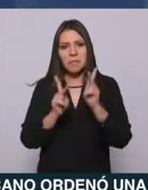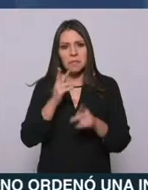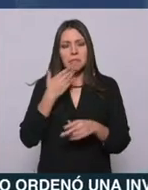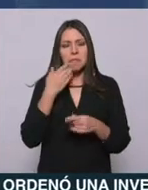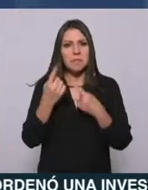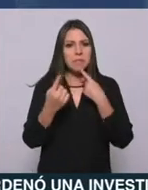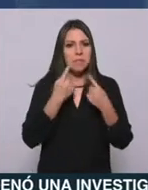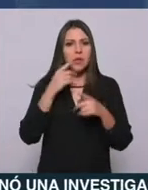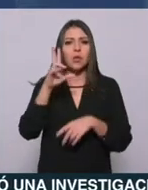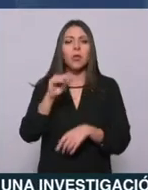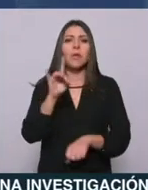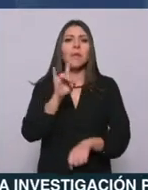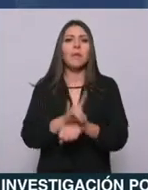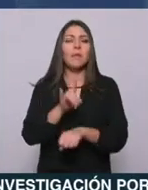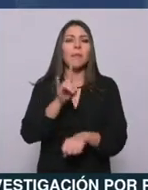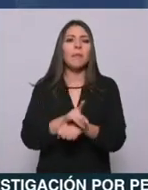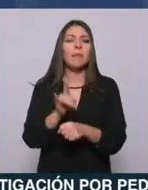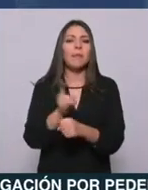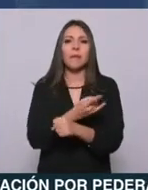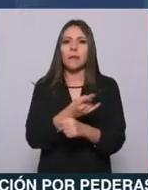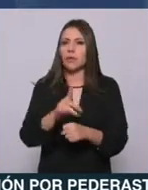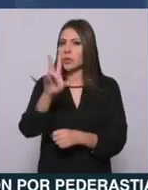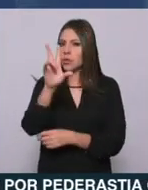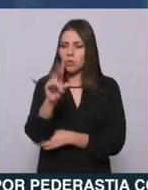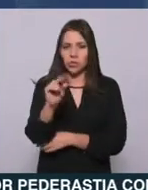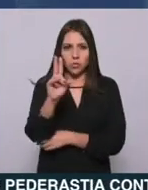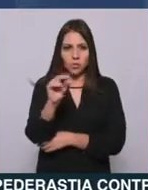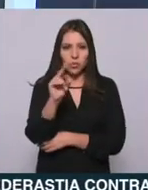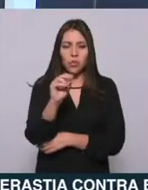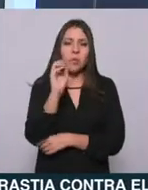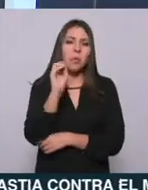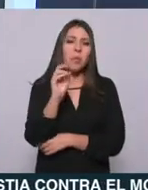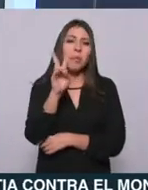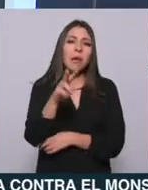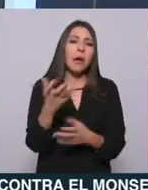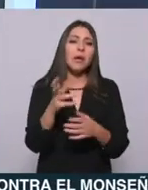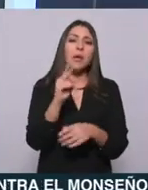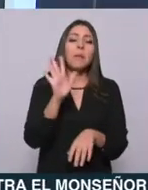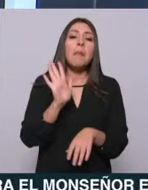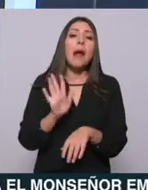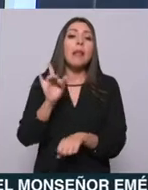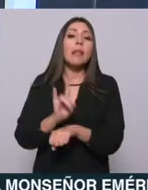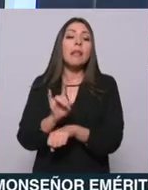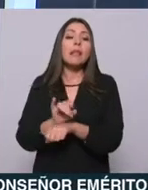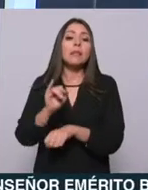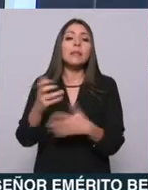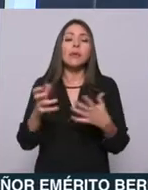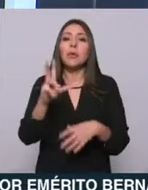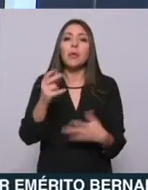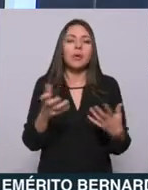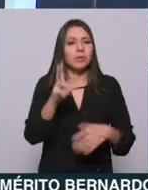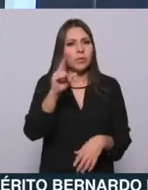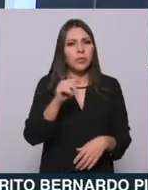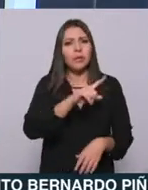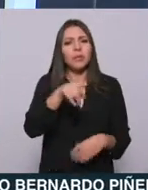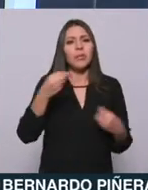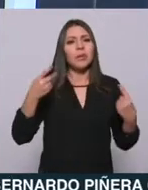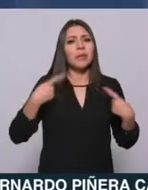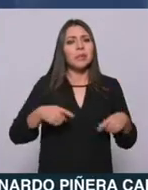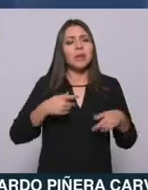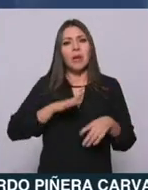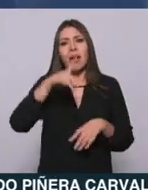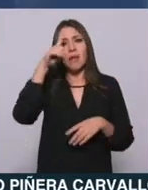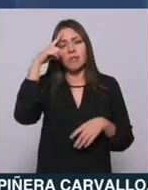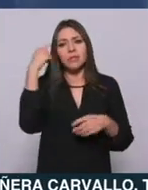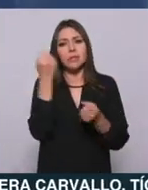una simulación, porque creo que ya estamos también, pues es una muestra del hartazgo que tenemos muchas de las mujeres que habitamos esta